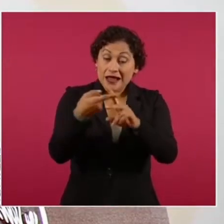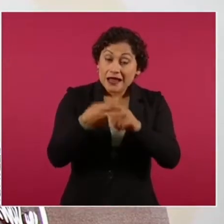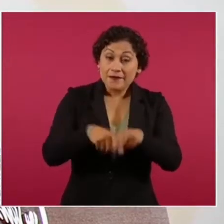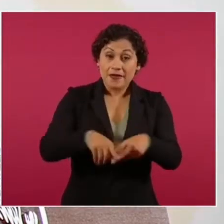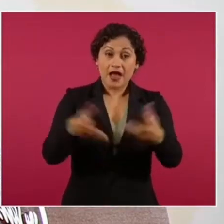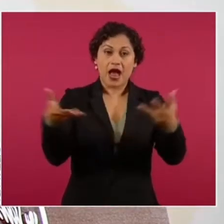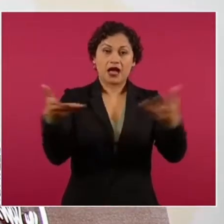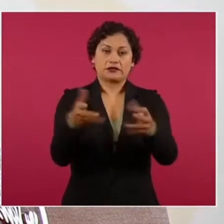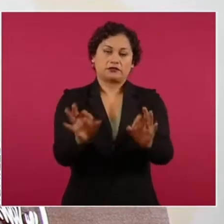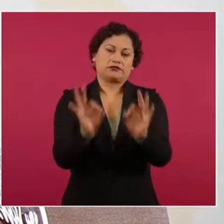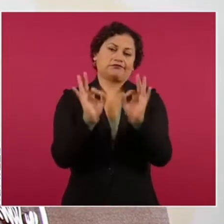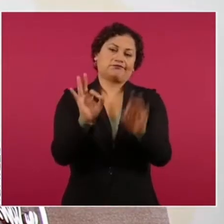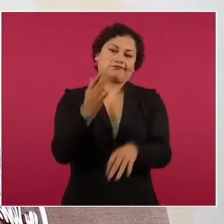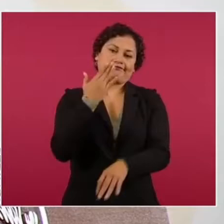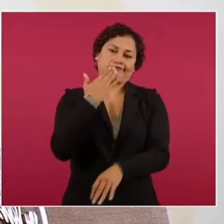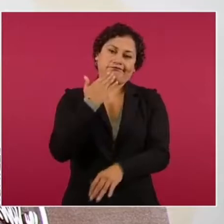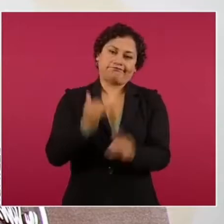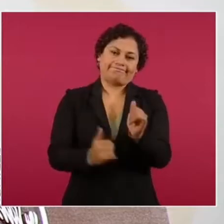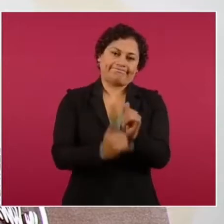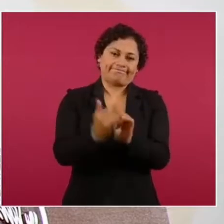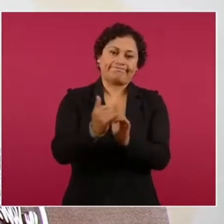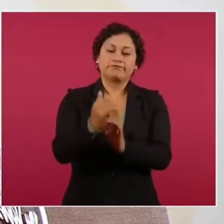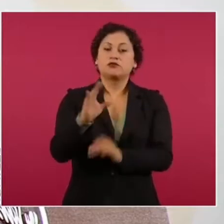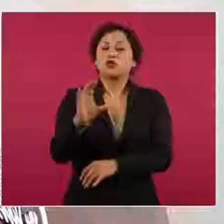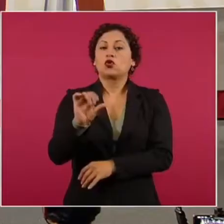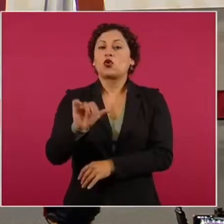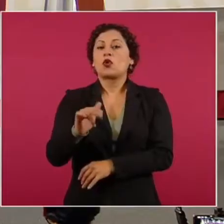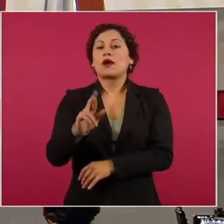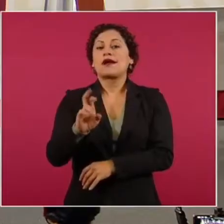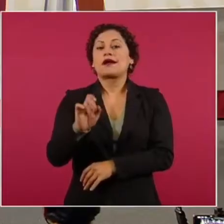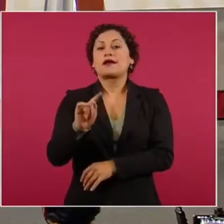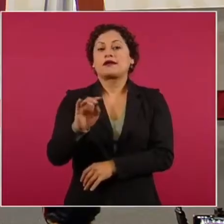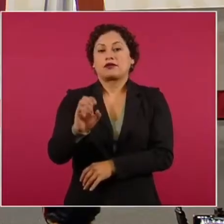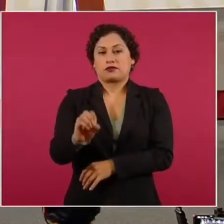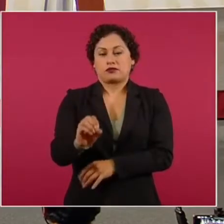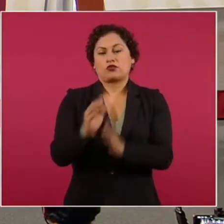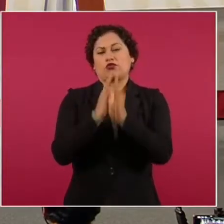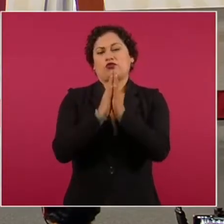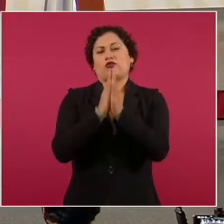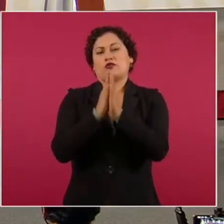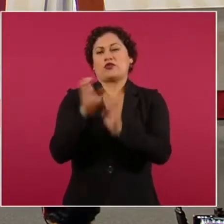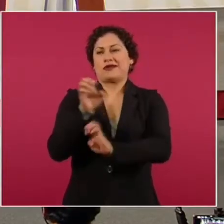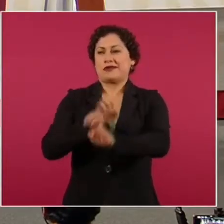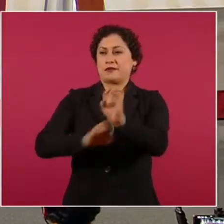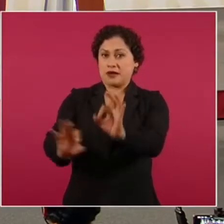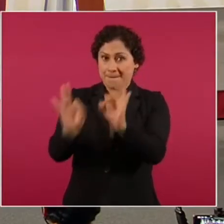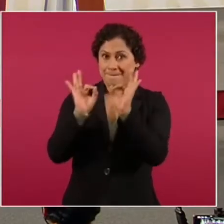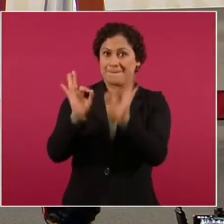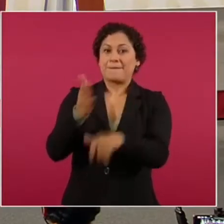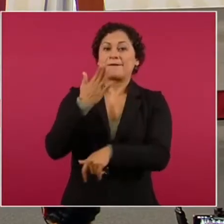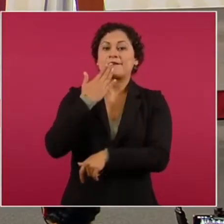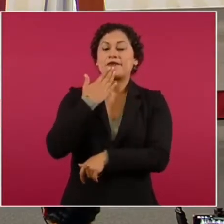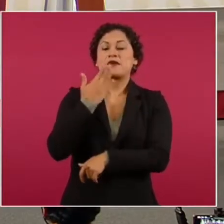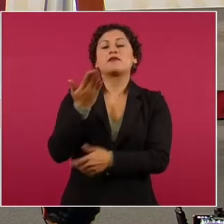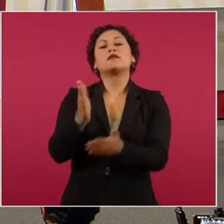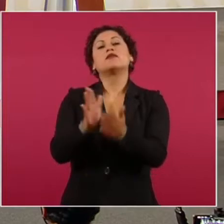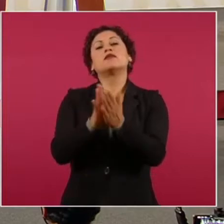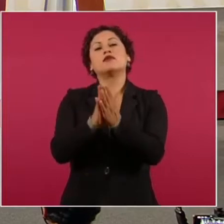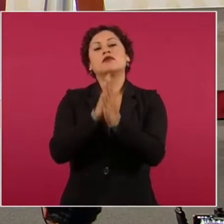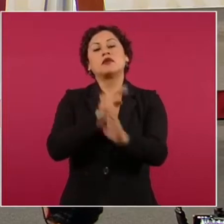bien, no al contratismo corrupto que imperaba,